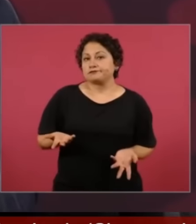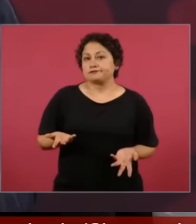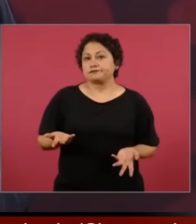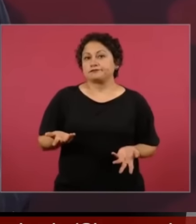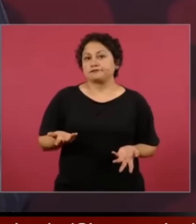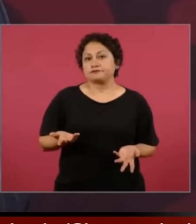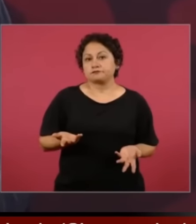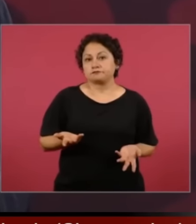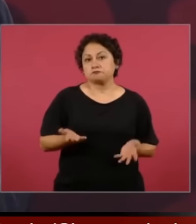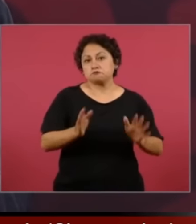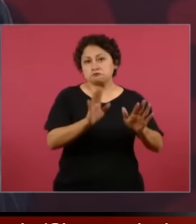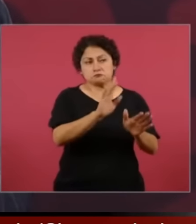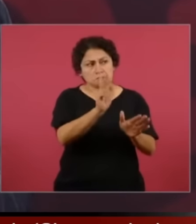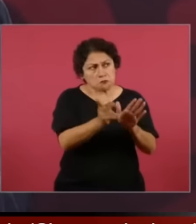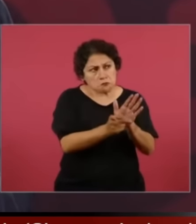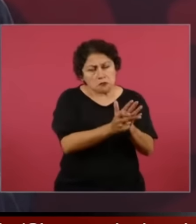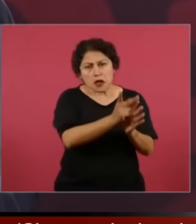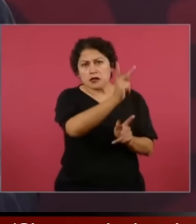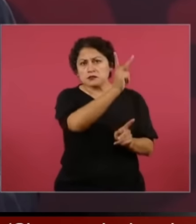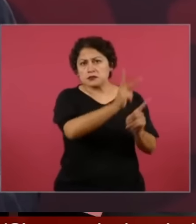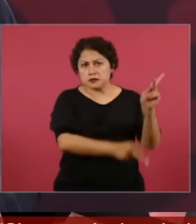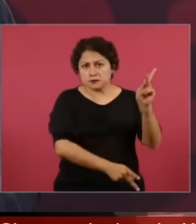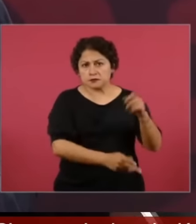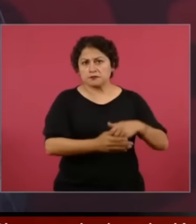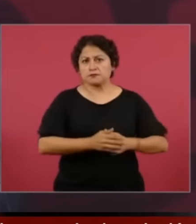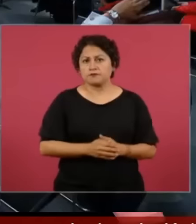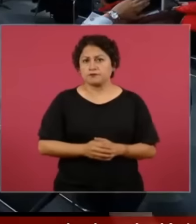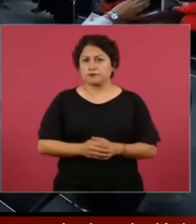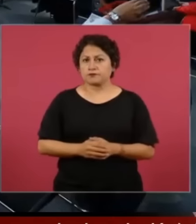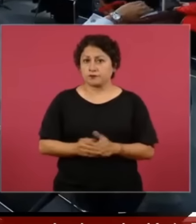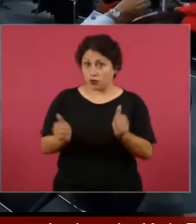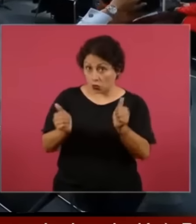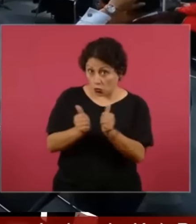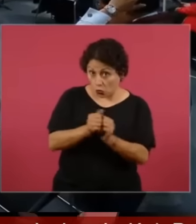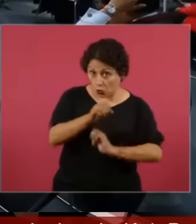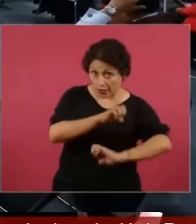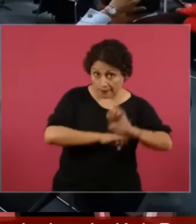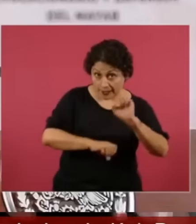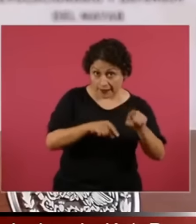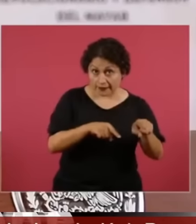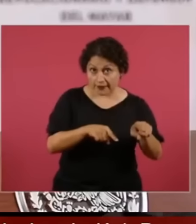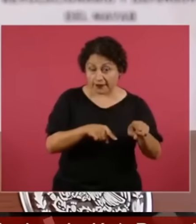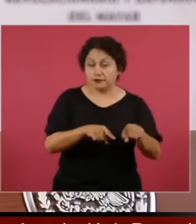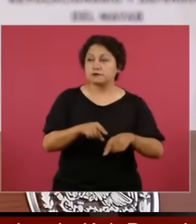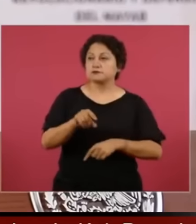hay pausa. Con la embajada. Pausa con la embajada. Con la embajada.